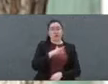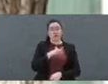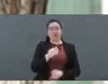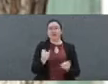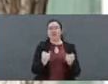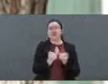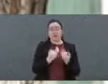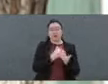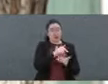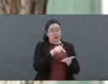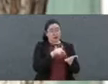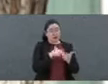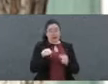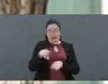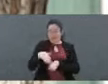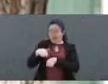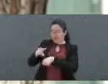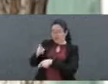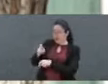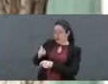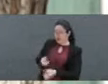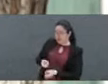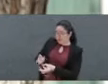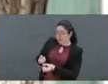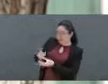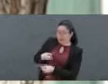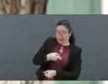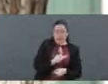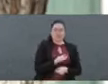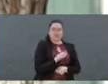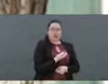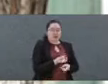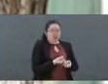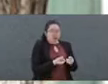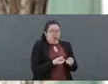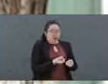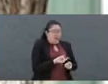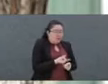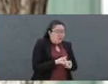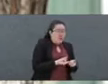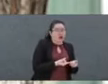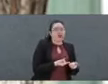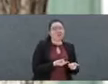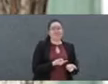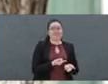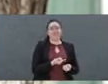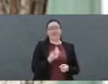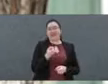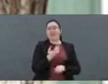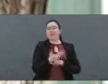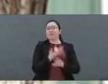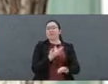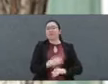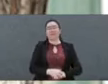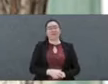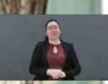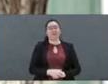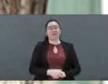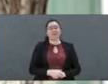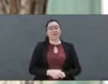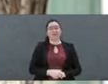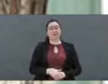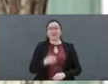haya zonas que tengan más agua y otras que no tengan o tengan poca agua. Estas obras son importantísimas,